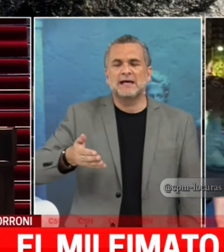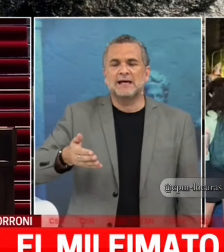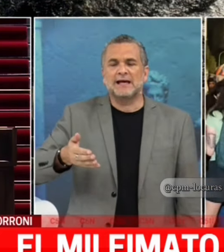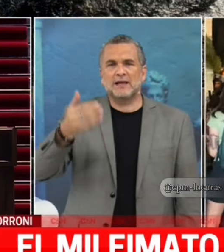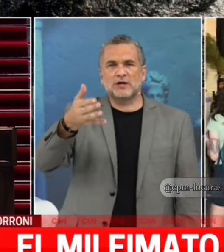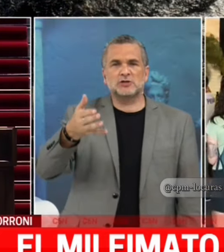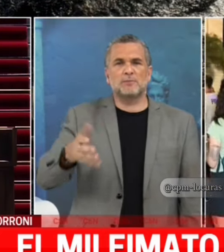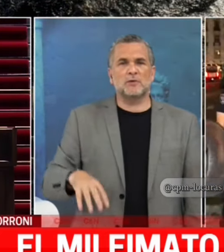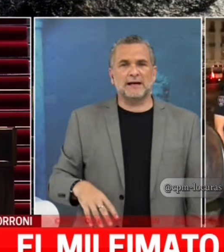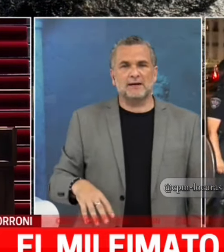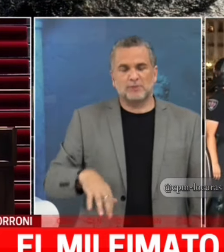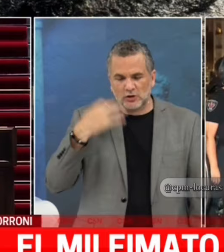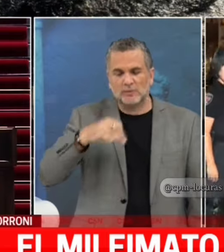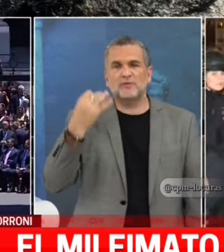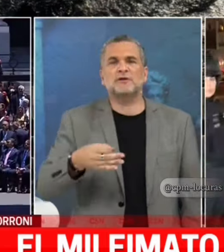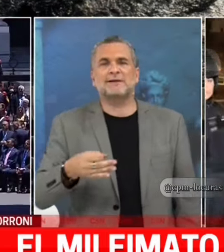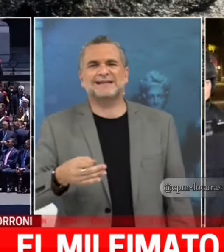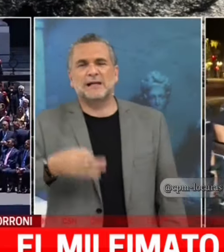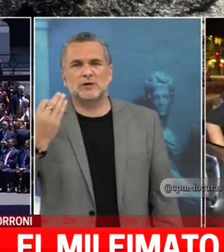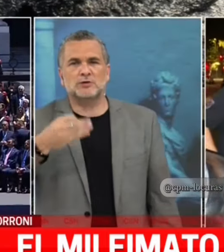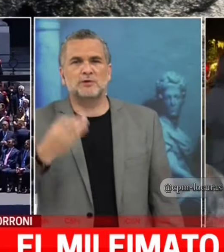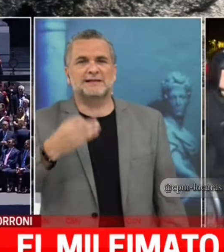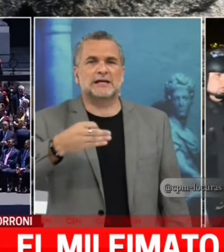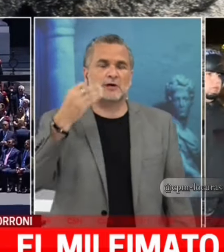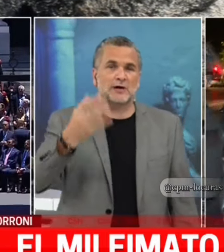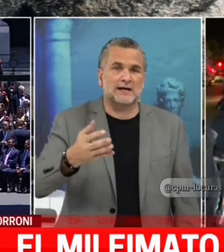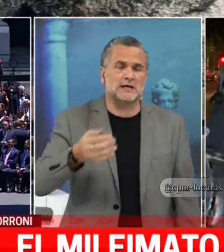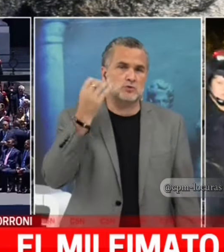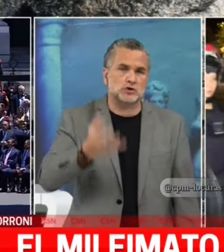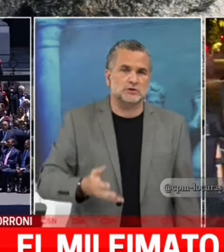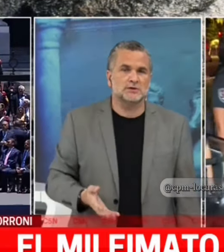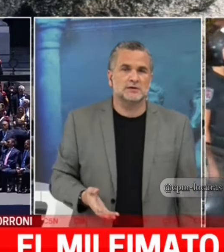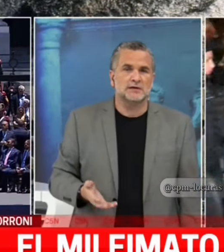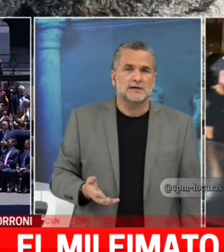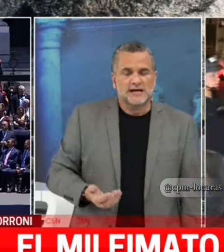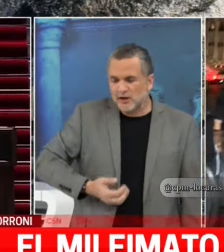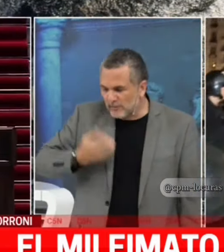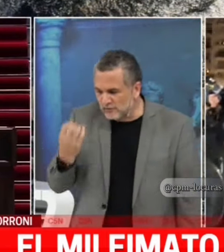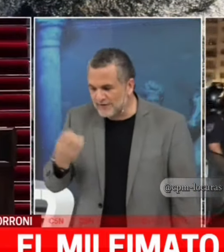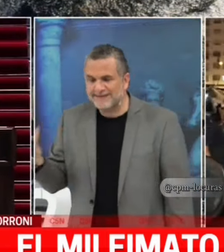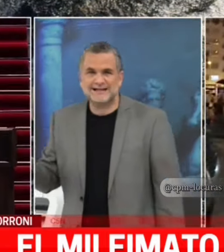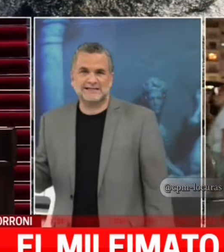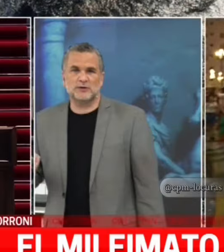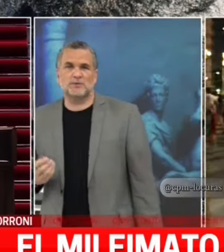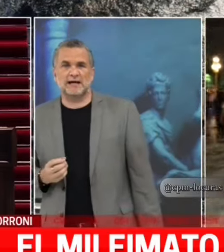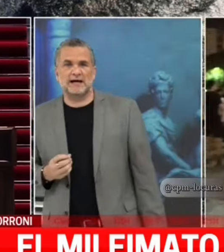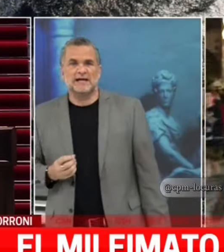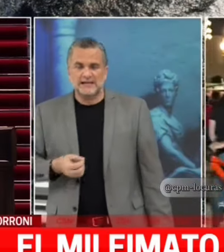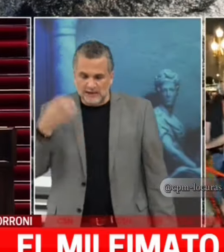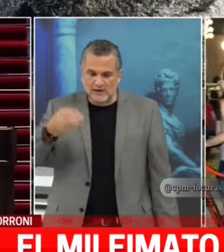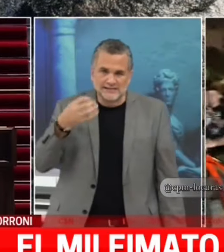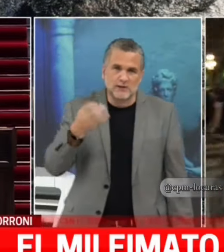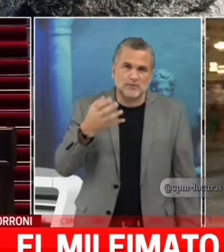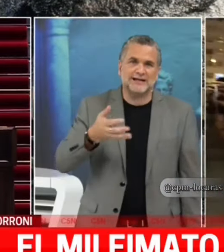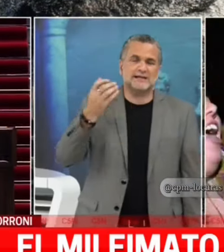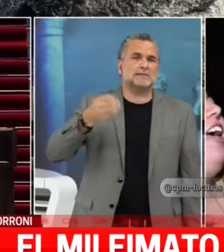profundamente en la educación pública, pero creo profundamente que la educación pública tiene que mejorar, y mucho. Creo profundamente en la salud pública, y